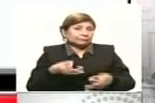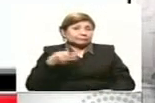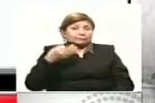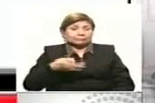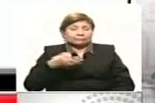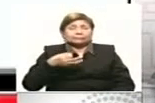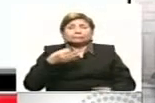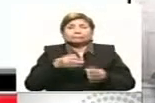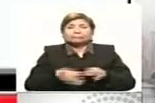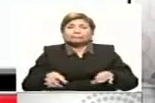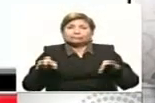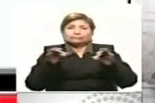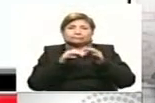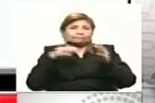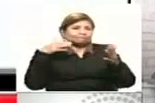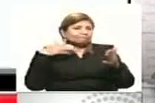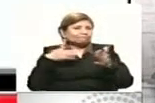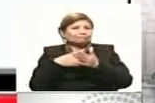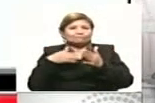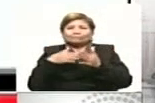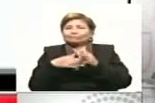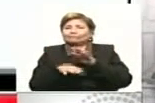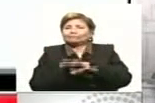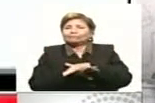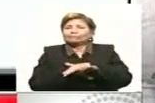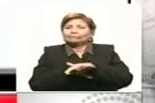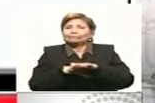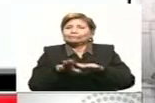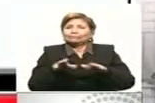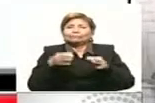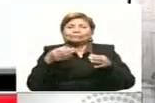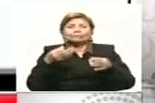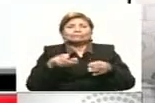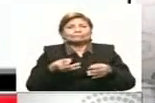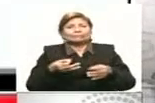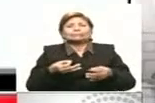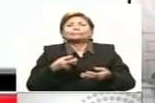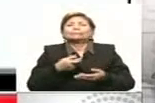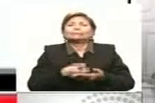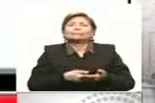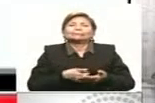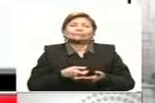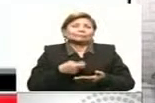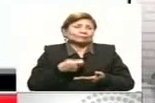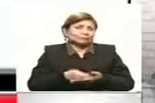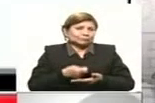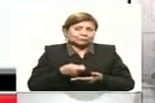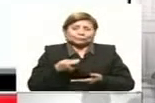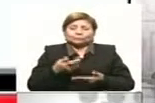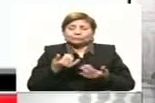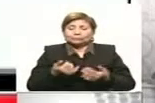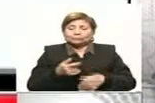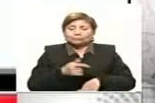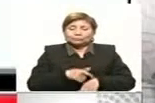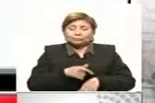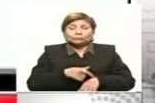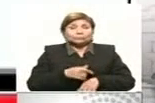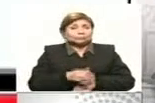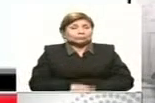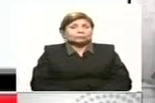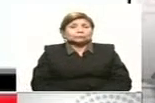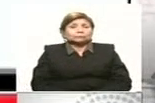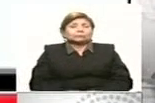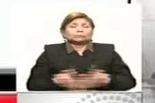cerrar estas brechas y que estos proyectos se culminen, obviamente el presupuesto asignado en este momento